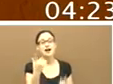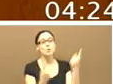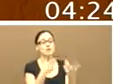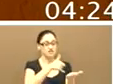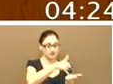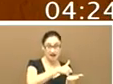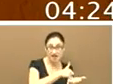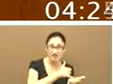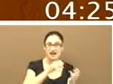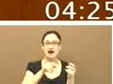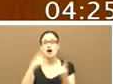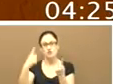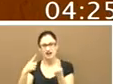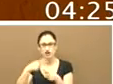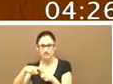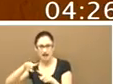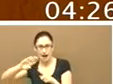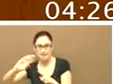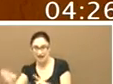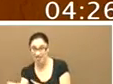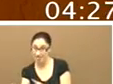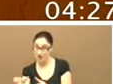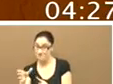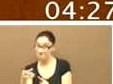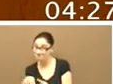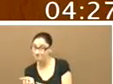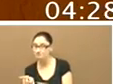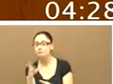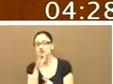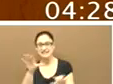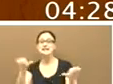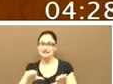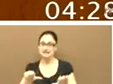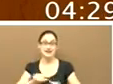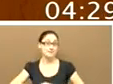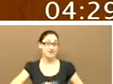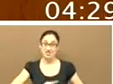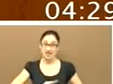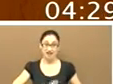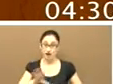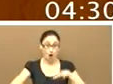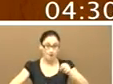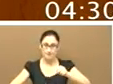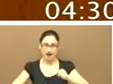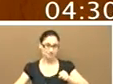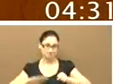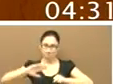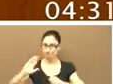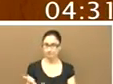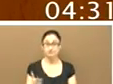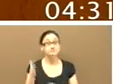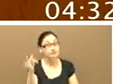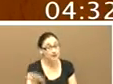y a nuevas amenazas derivadas de una crisis que está erosionando fundamentalmente la capacidad de compra pero es que además el comercio